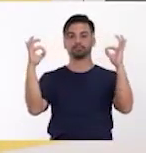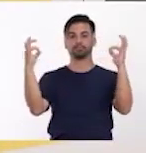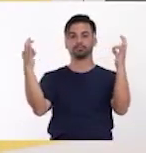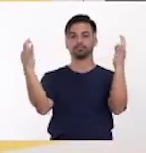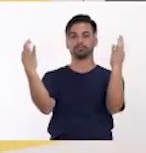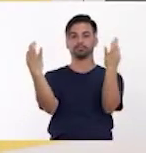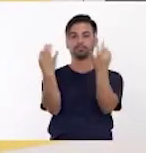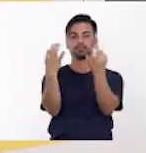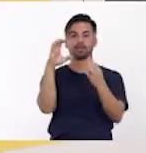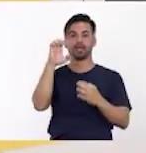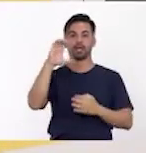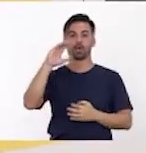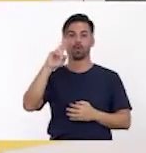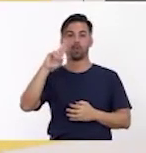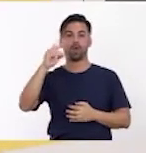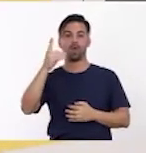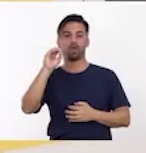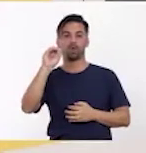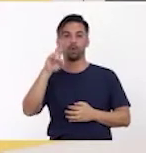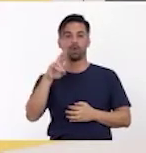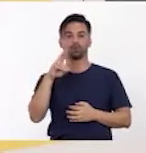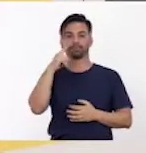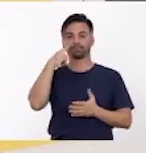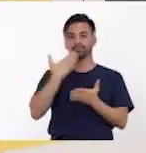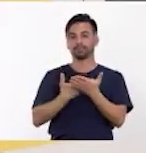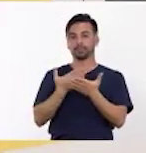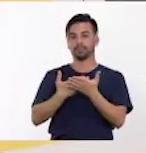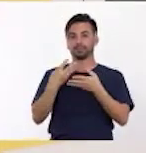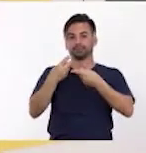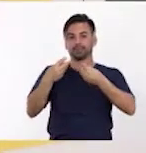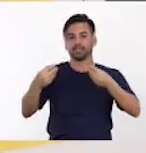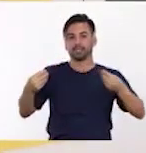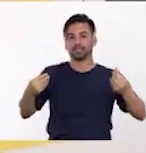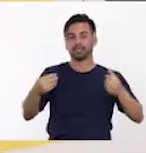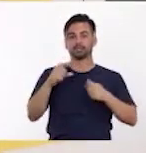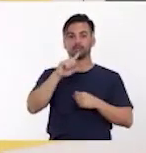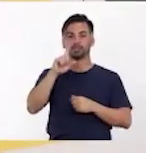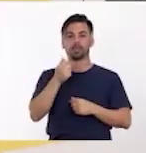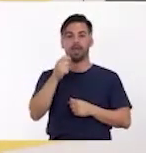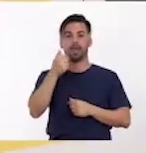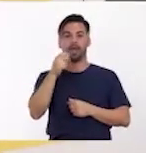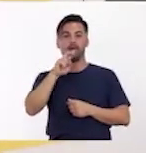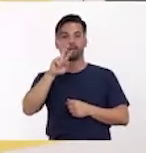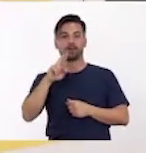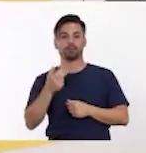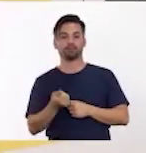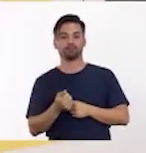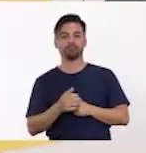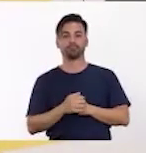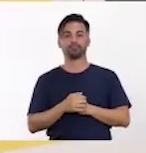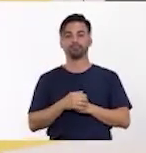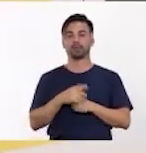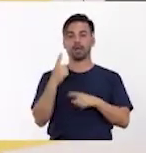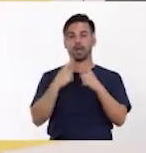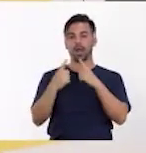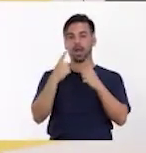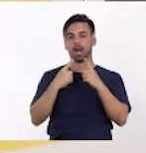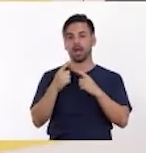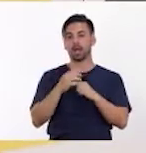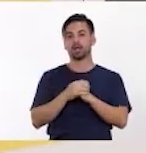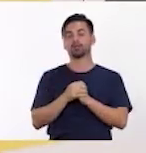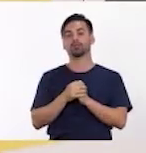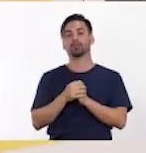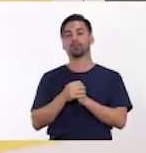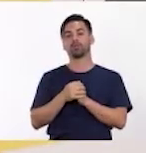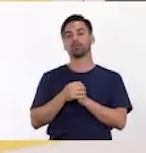representa el desierto de Sahara. Los países que están tanto al norte como al sur, que podemos estar observando